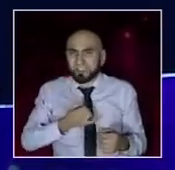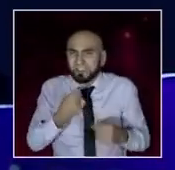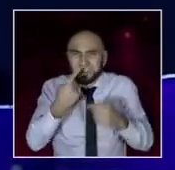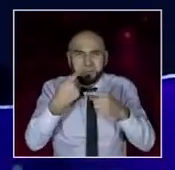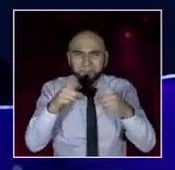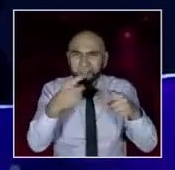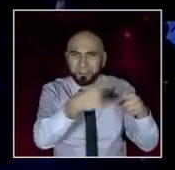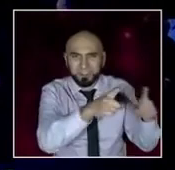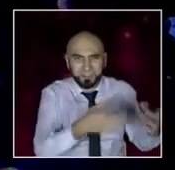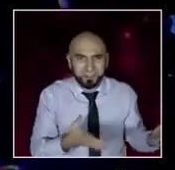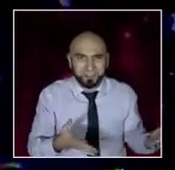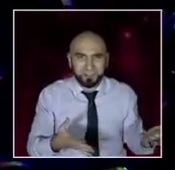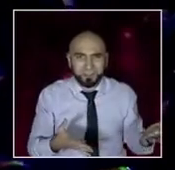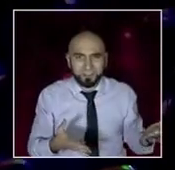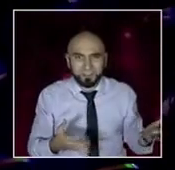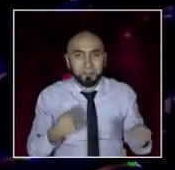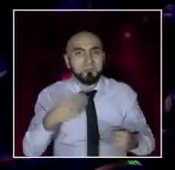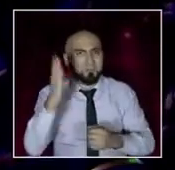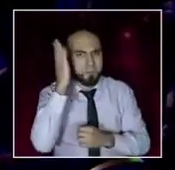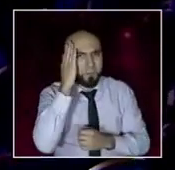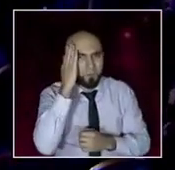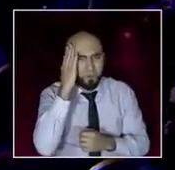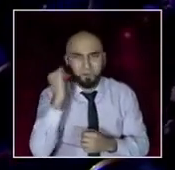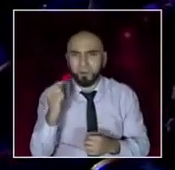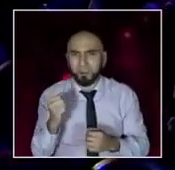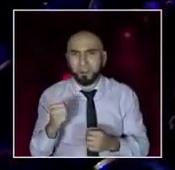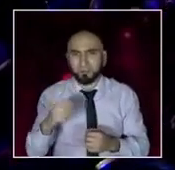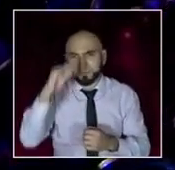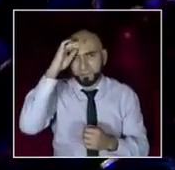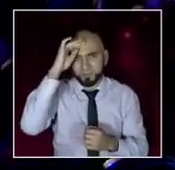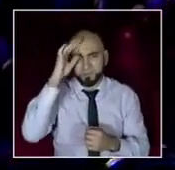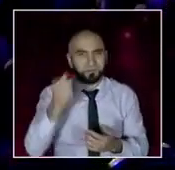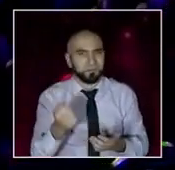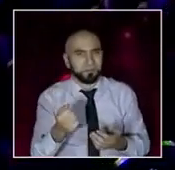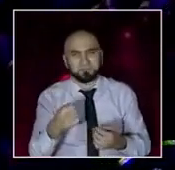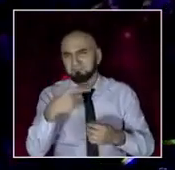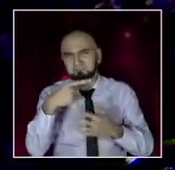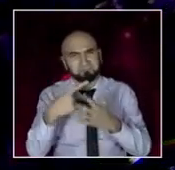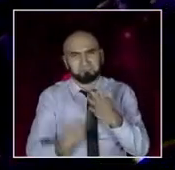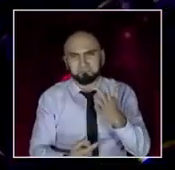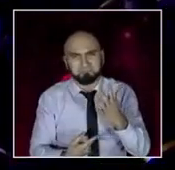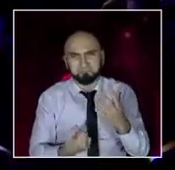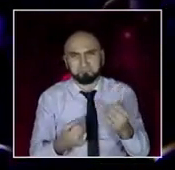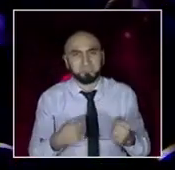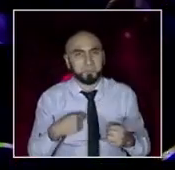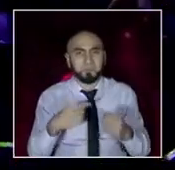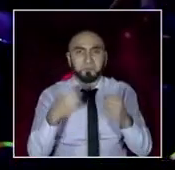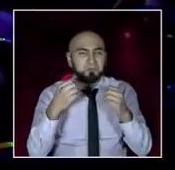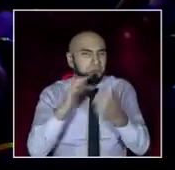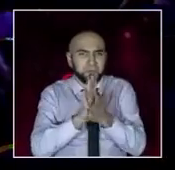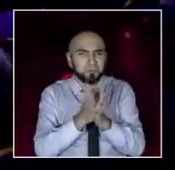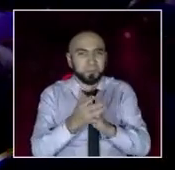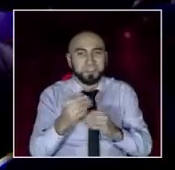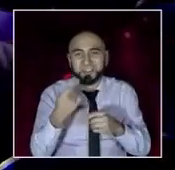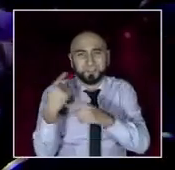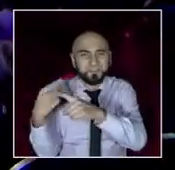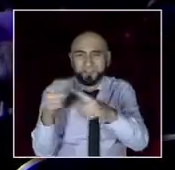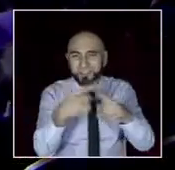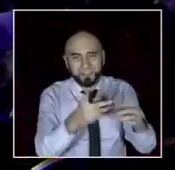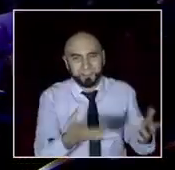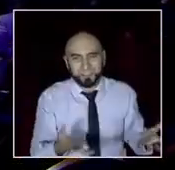historias personales son diferentes, nuestras memorias también, entonces nuestras presunciones, mejores presunciones también van a ser diferentes.